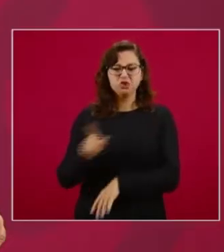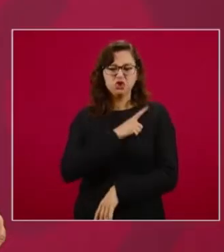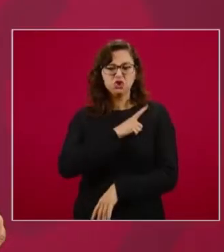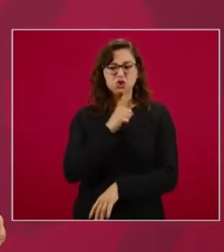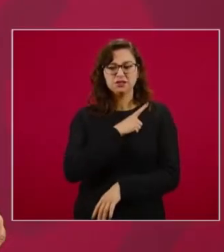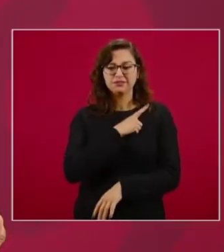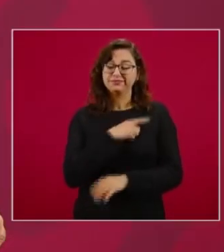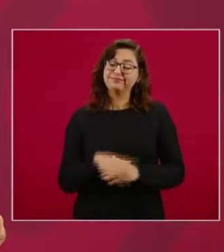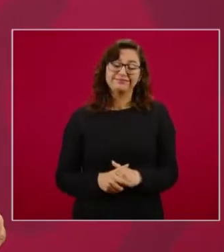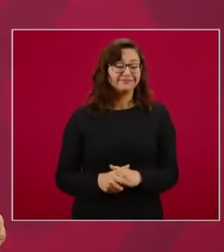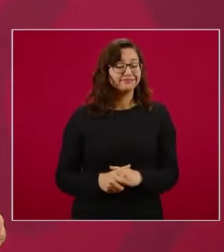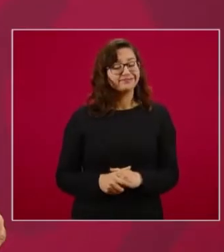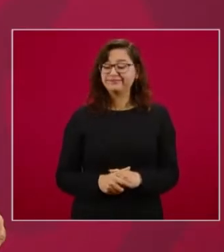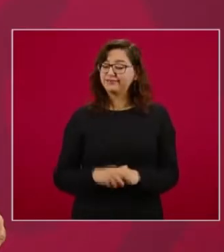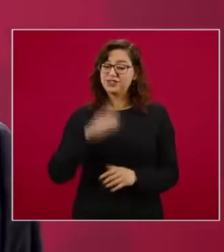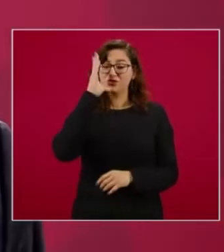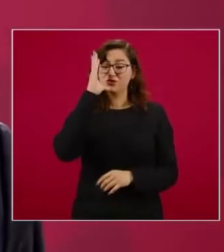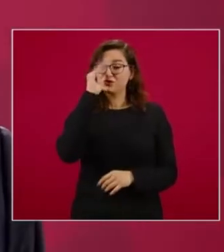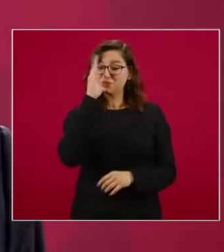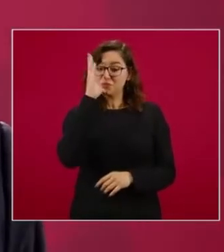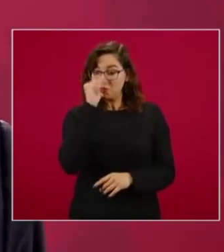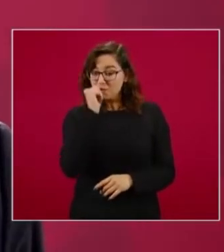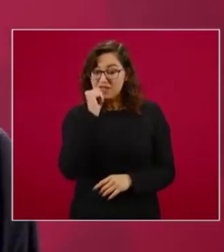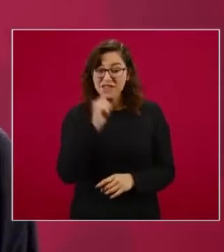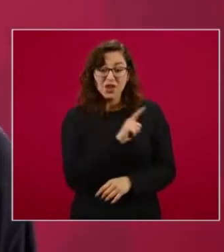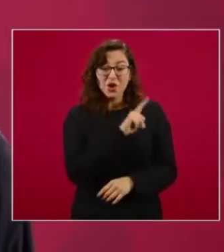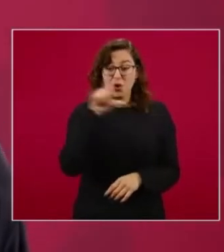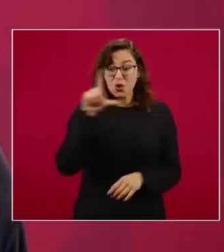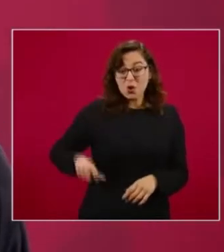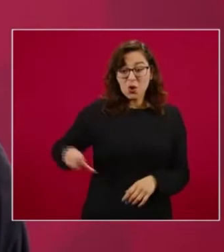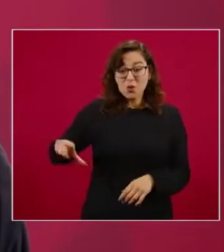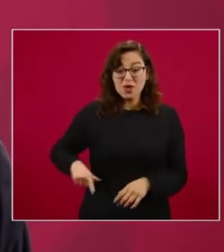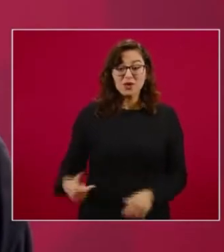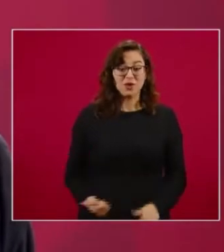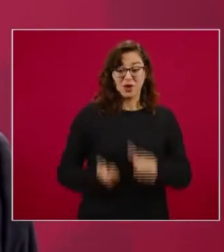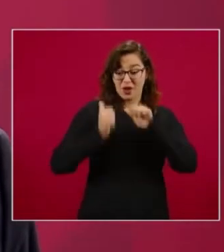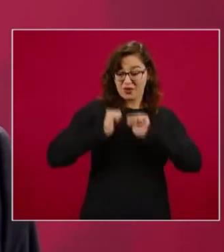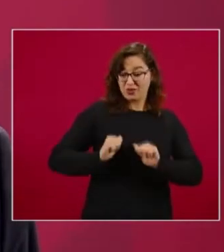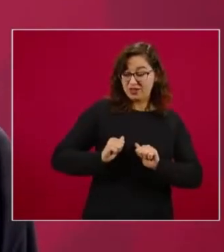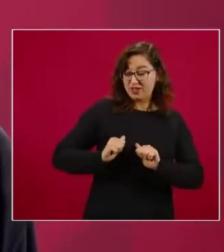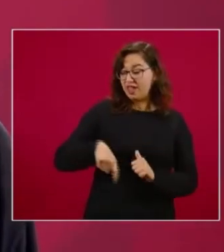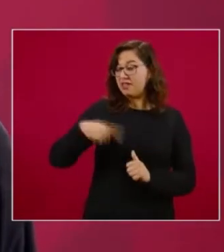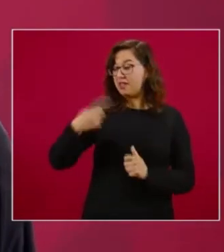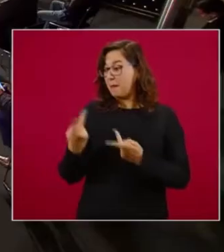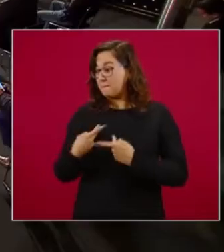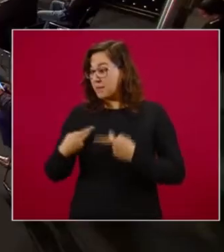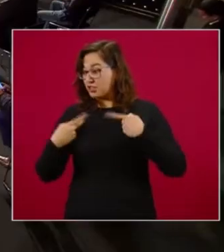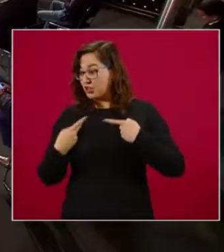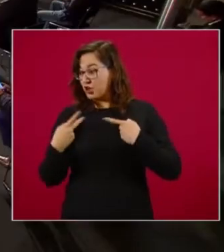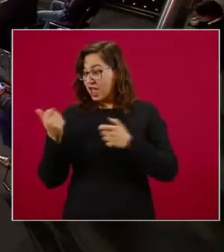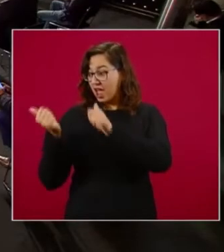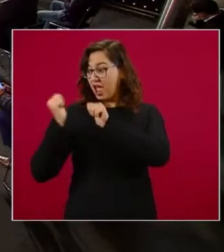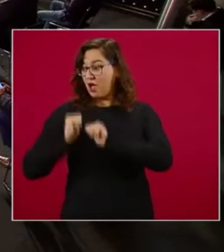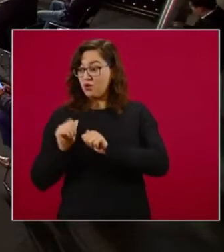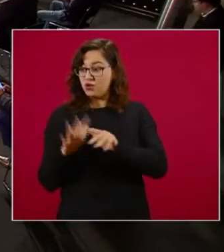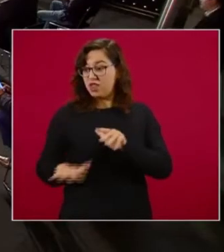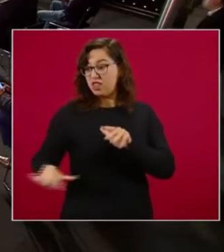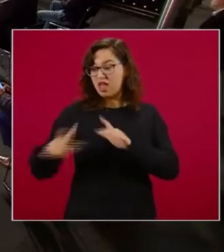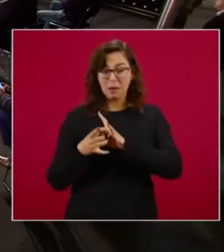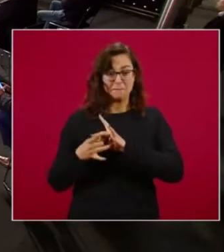Eso es lo fundamental. No puede haber divorcio entre dirigentes, entre gobernantes y el pueblo, como era